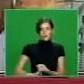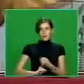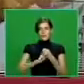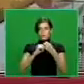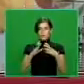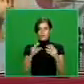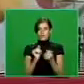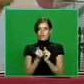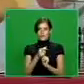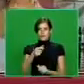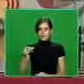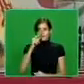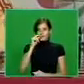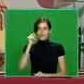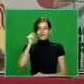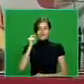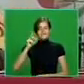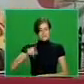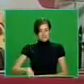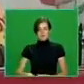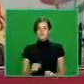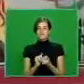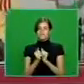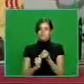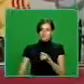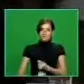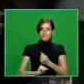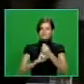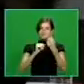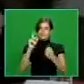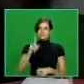a las atletas y a los atletas también lo vamos a